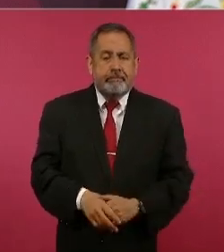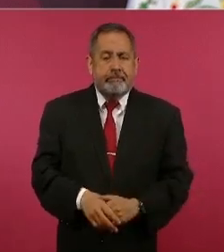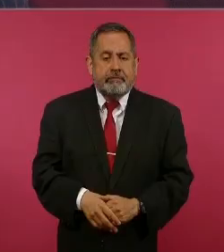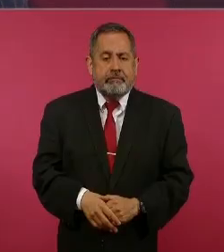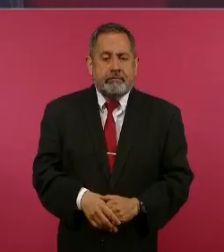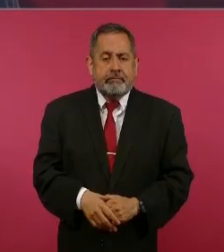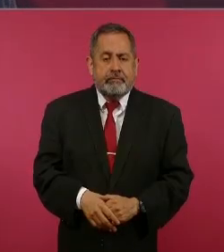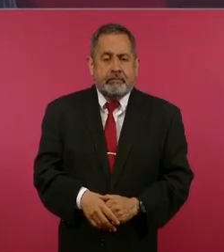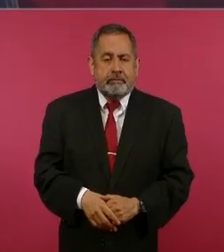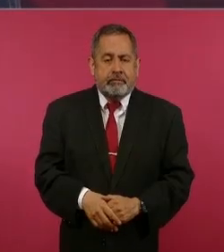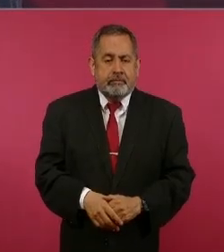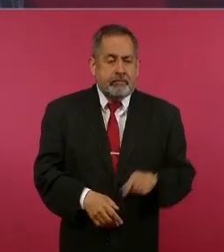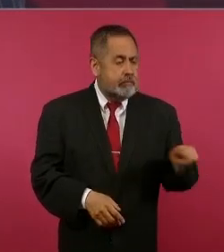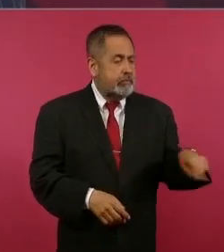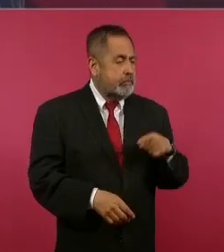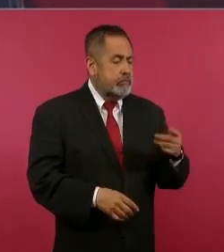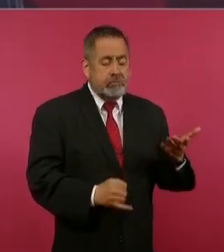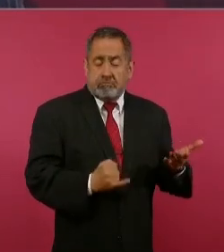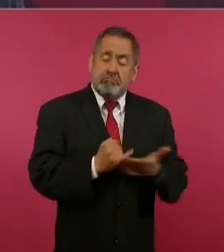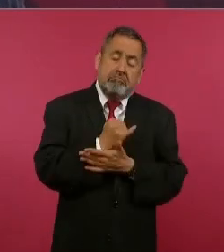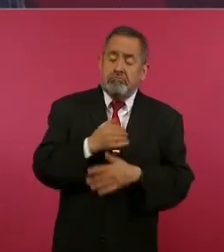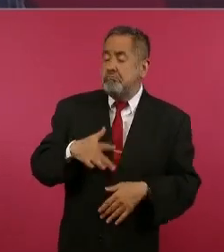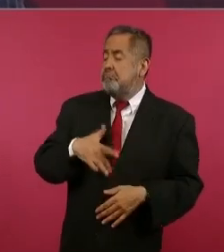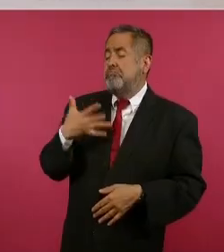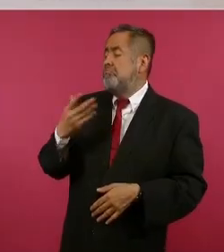y que tomen una resolución